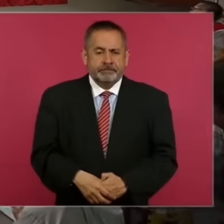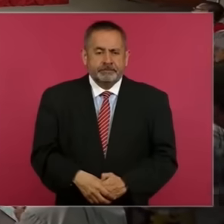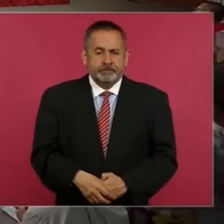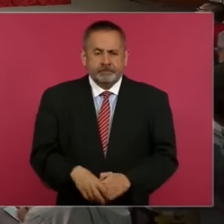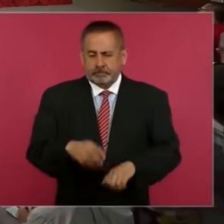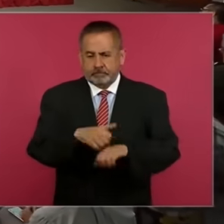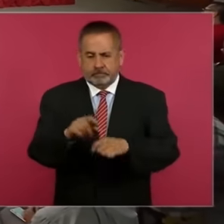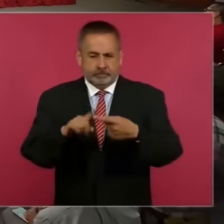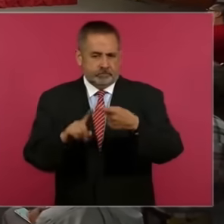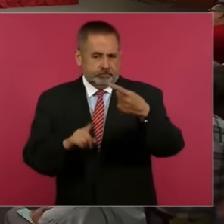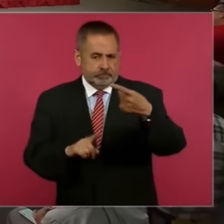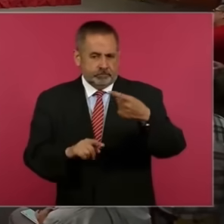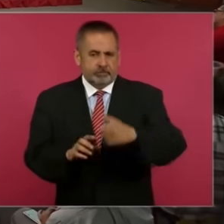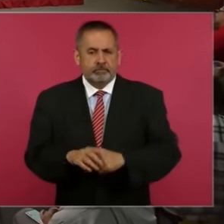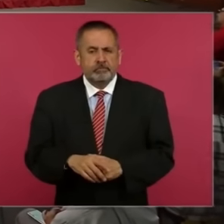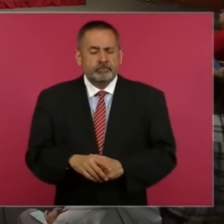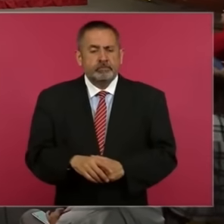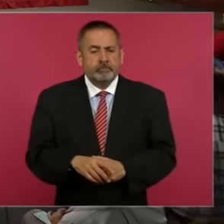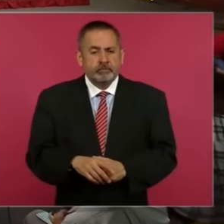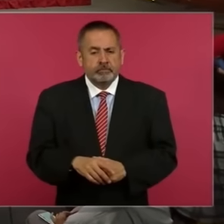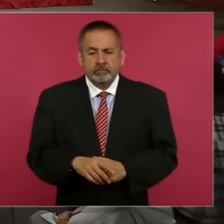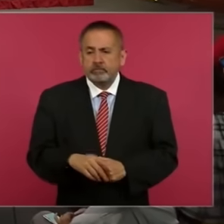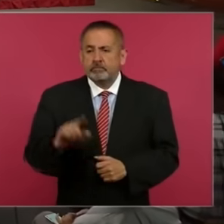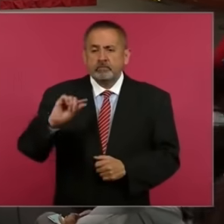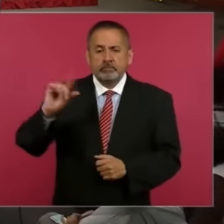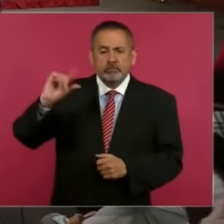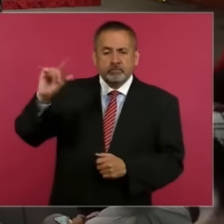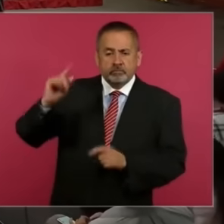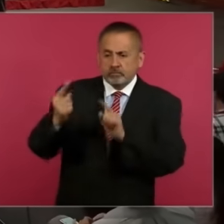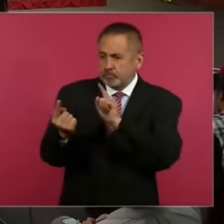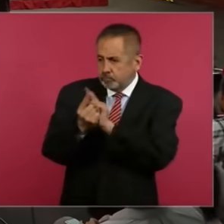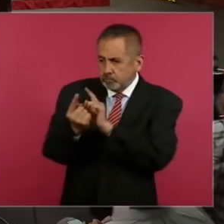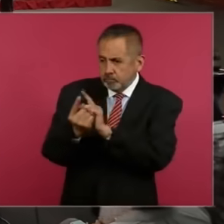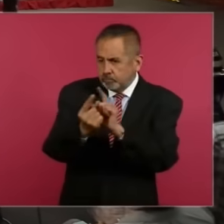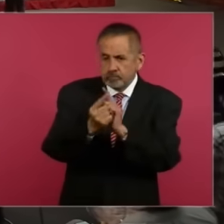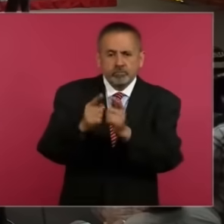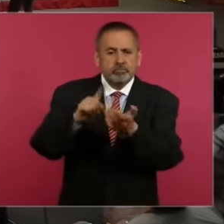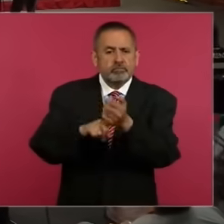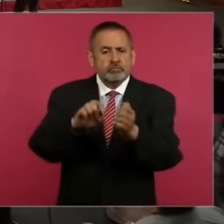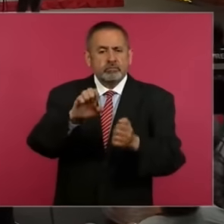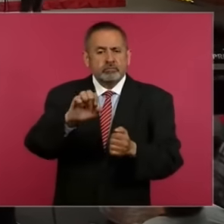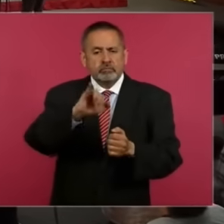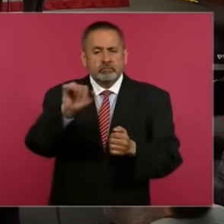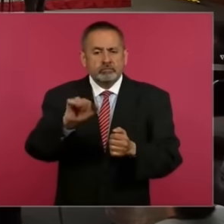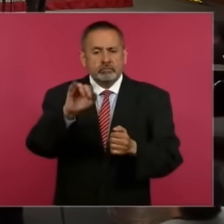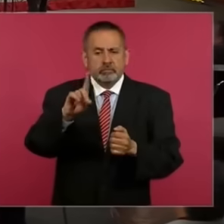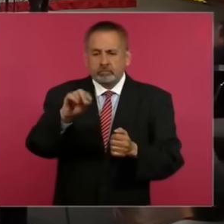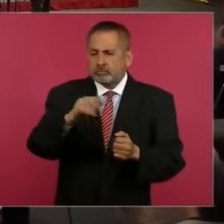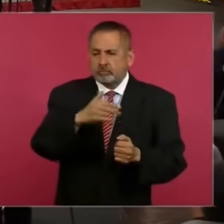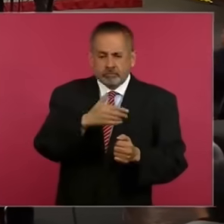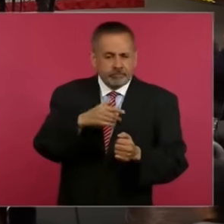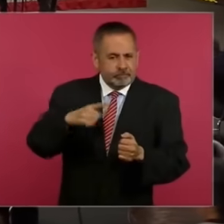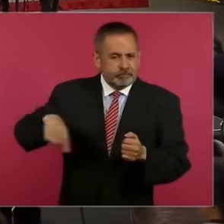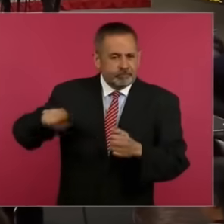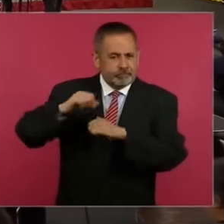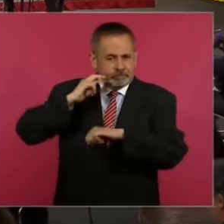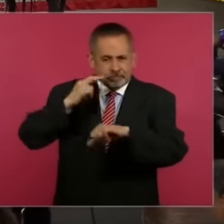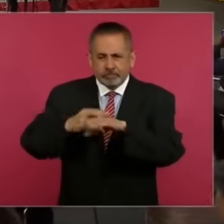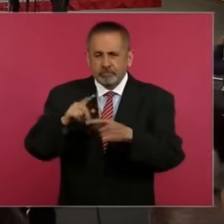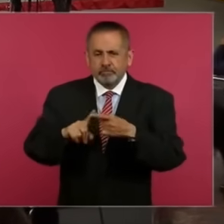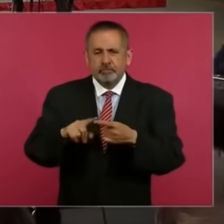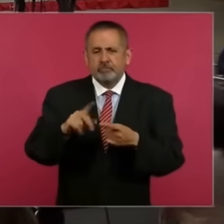Uno, entrevista con autoridades ejidales y pobladores del Porvenir, El